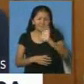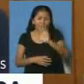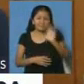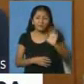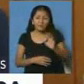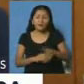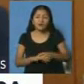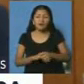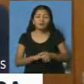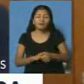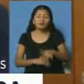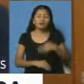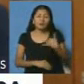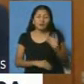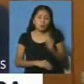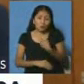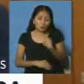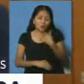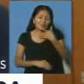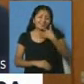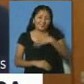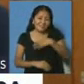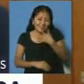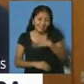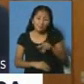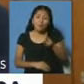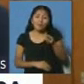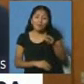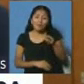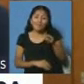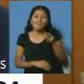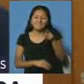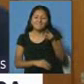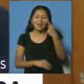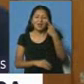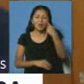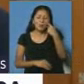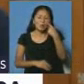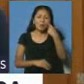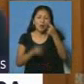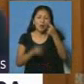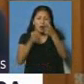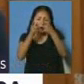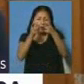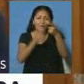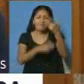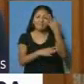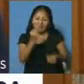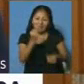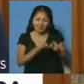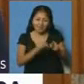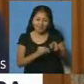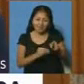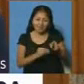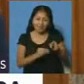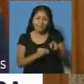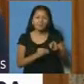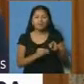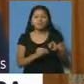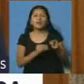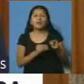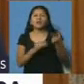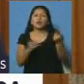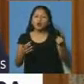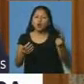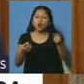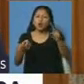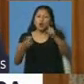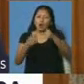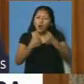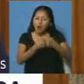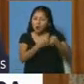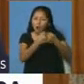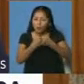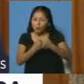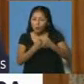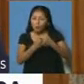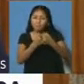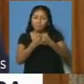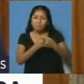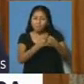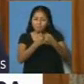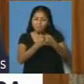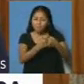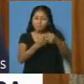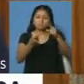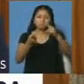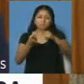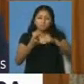entendemos de que el municipio fallo con los controles que tenía que hacer fallo en la articulación que tenía que hacer con